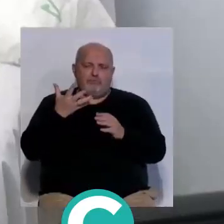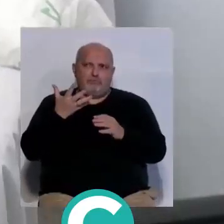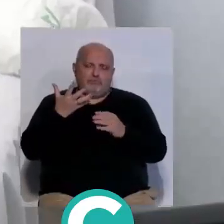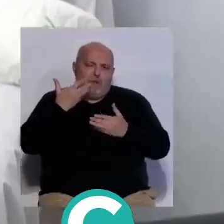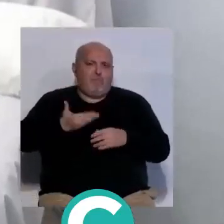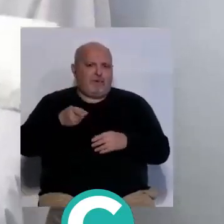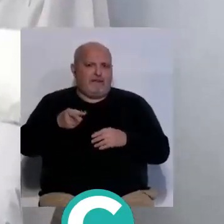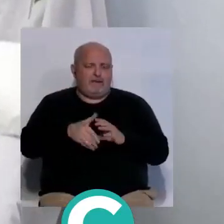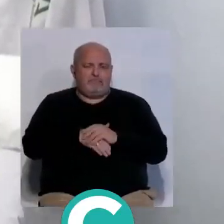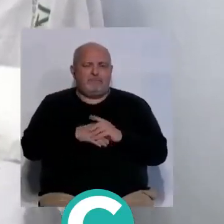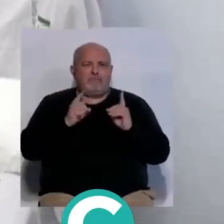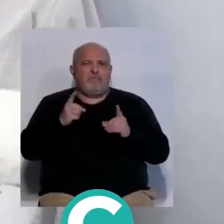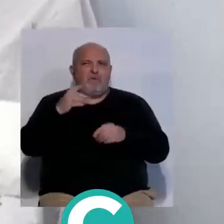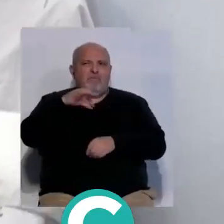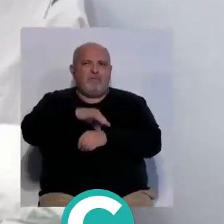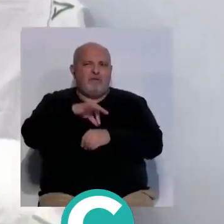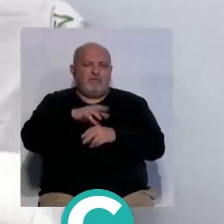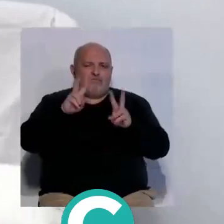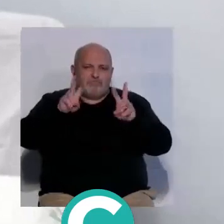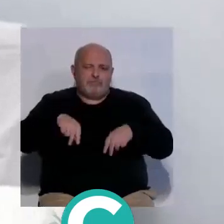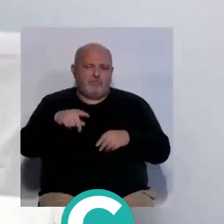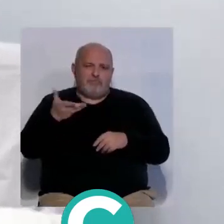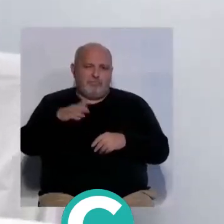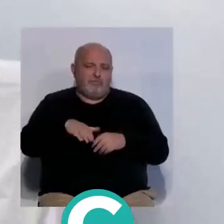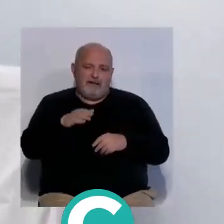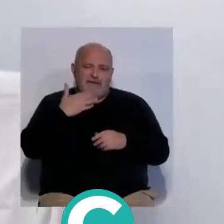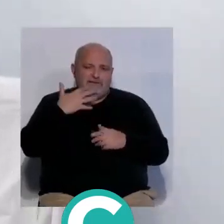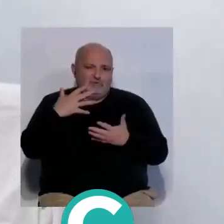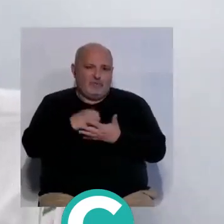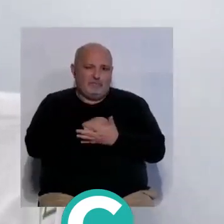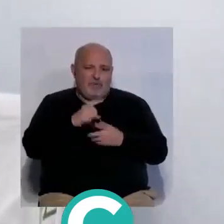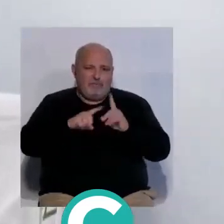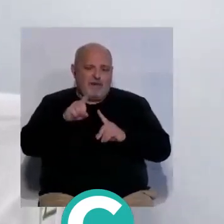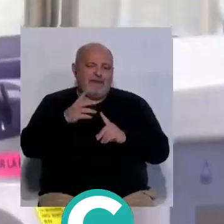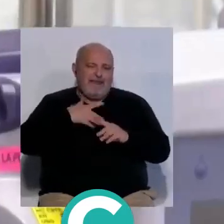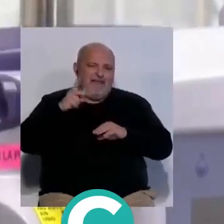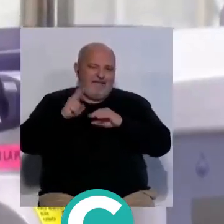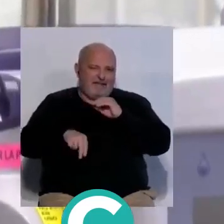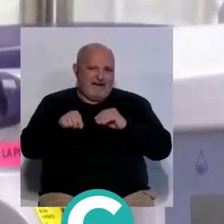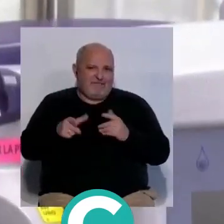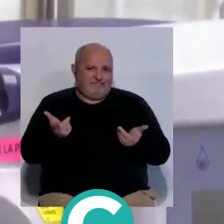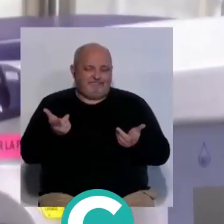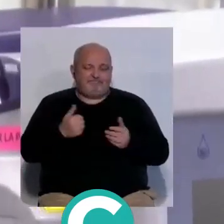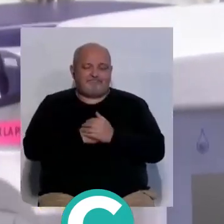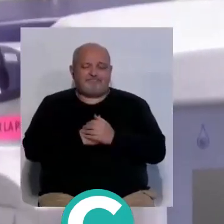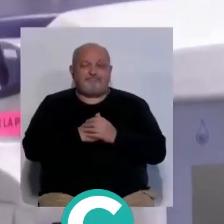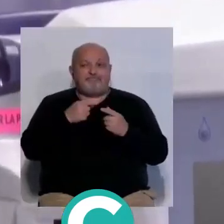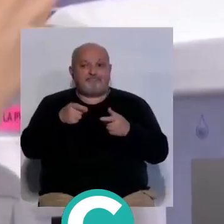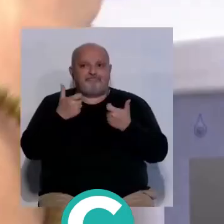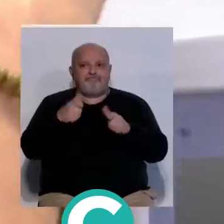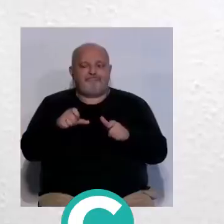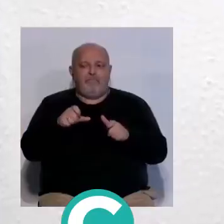trata de prevenir una enfermedad potencialmente mortal, claro. La detección precoz de cualquier tipo de neoplasia va a